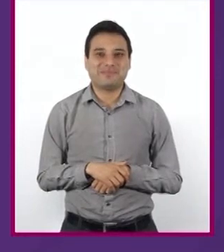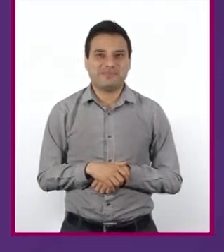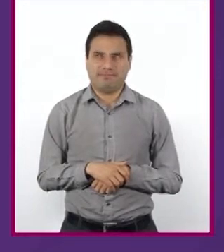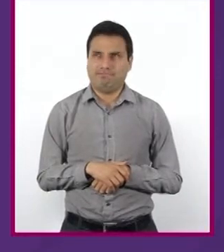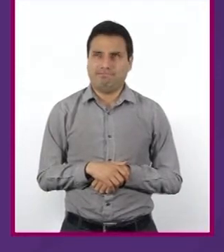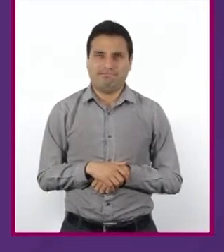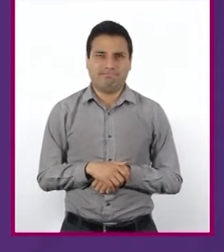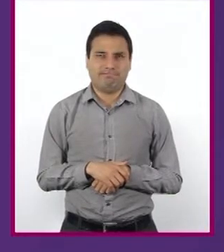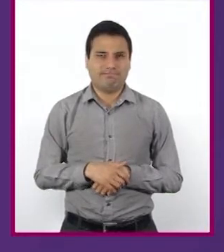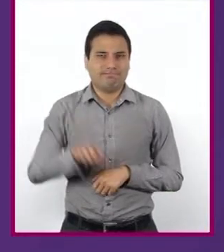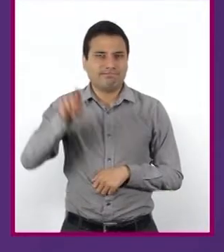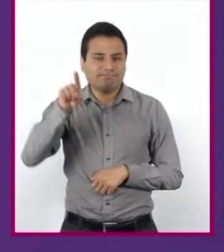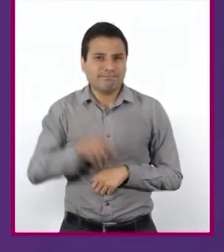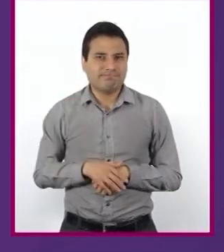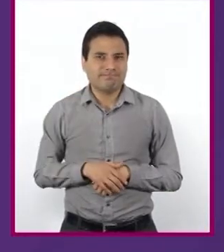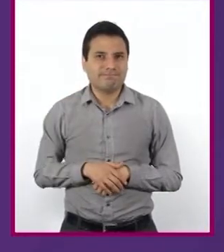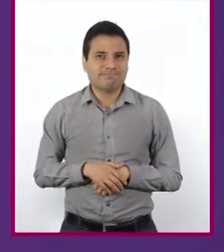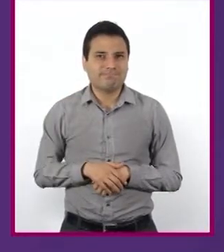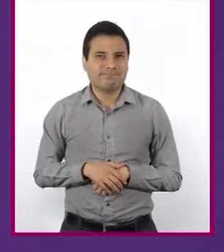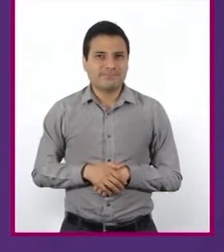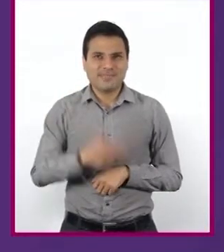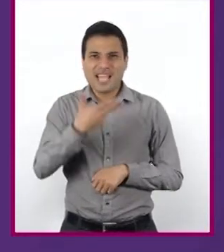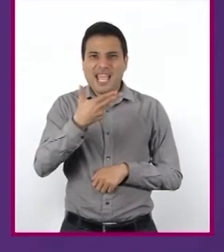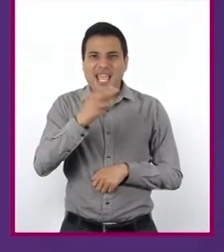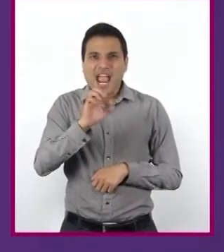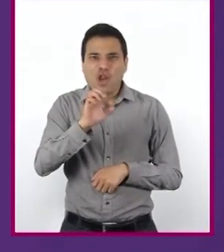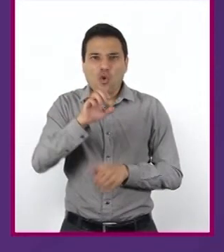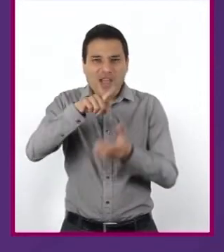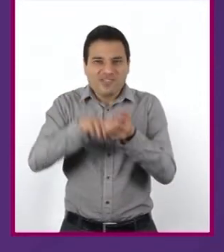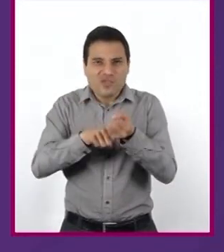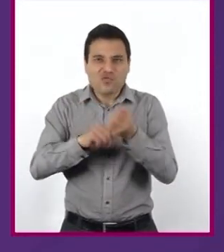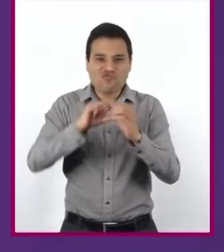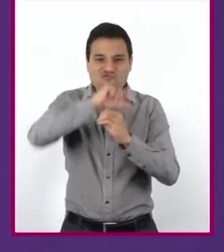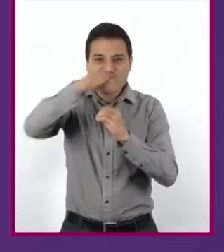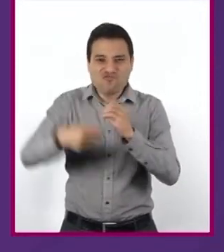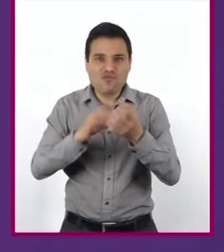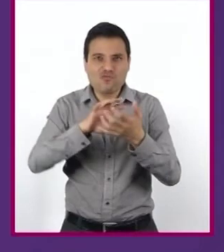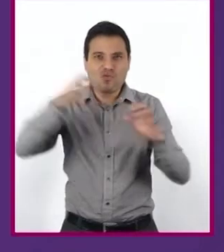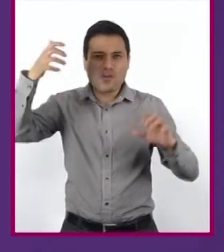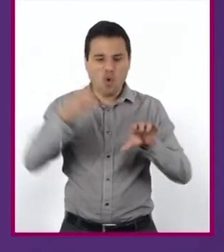¿Cómo son los átomos y las moléculas del helio?